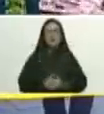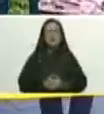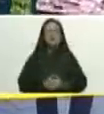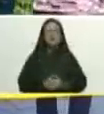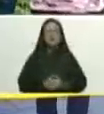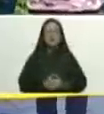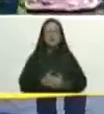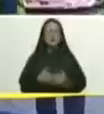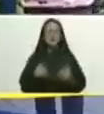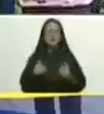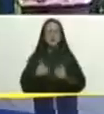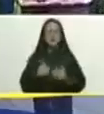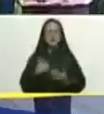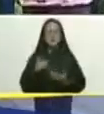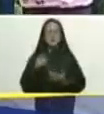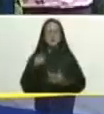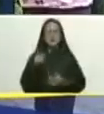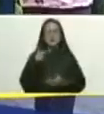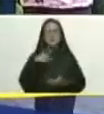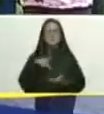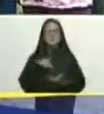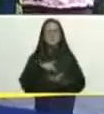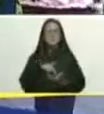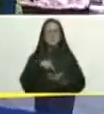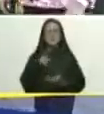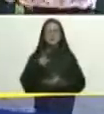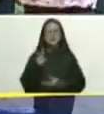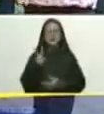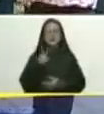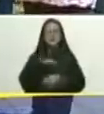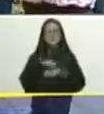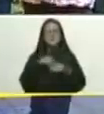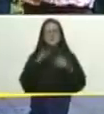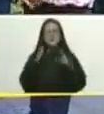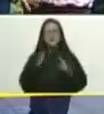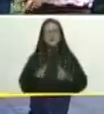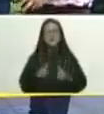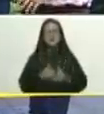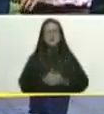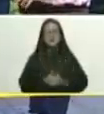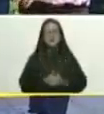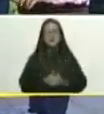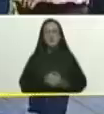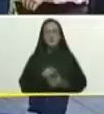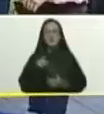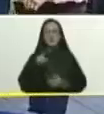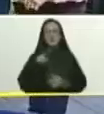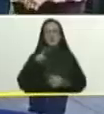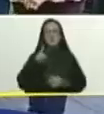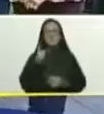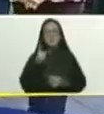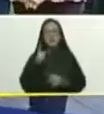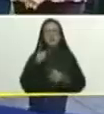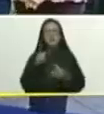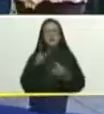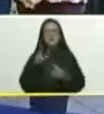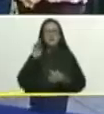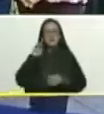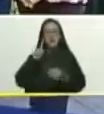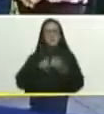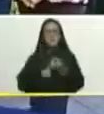enero, Propatria, Antímano, Plaza Rental, con el ministro Yelmaro Villarruel, con la primera combatiente Cilia